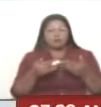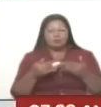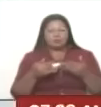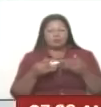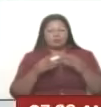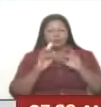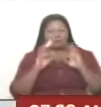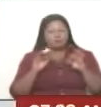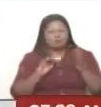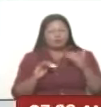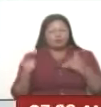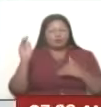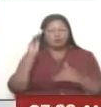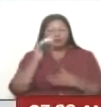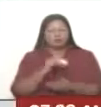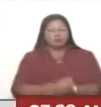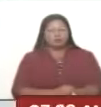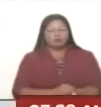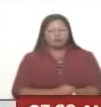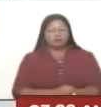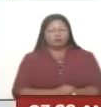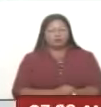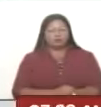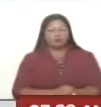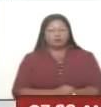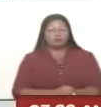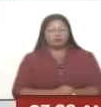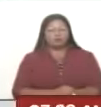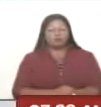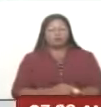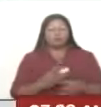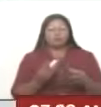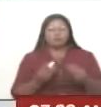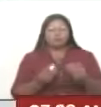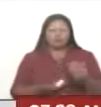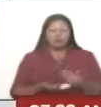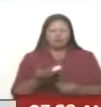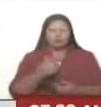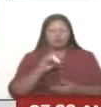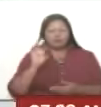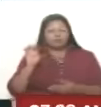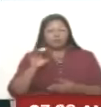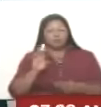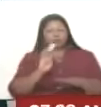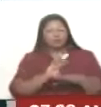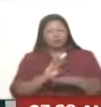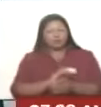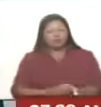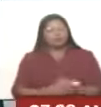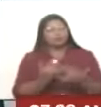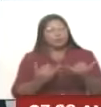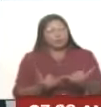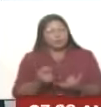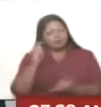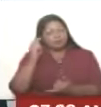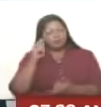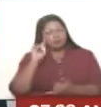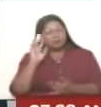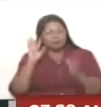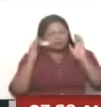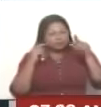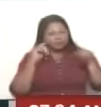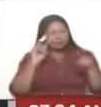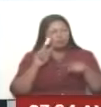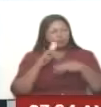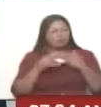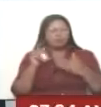extremadamente alto, muy, muy importante para el país preservarlo. Ahora, diputado, llama mucho la atención lo que ocurrió durante